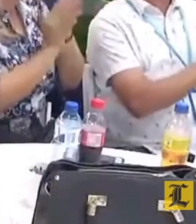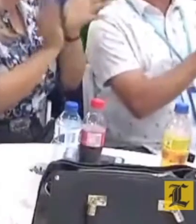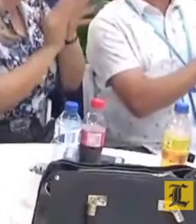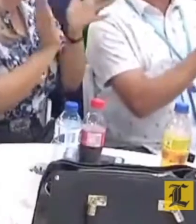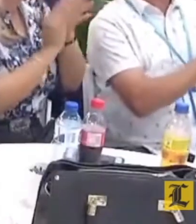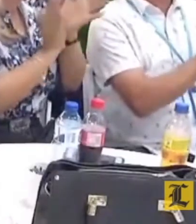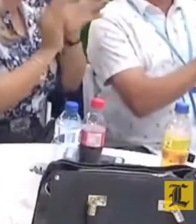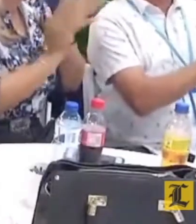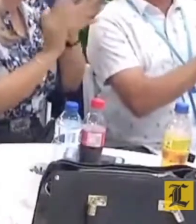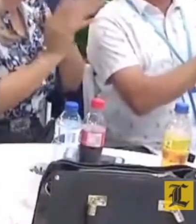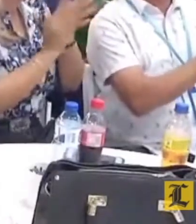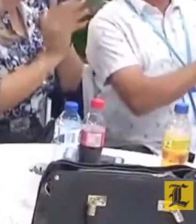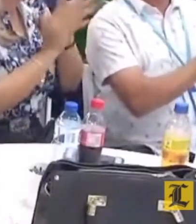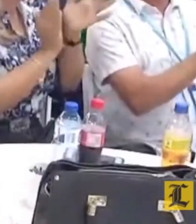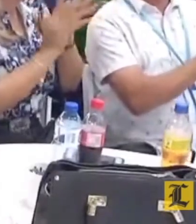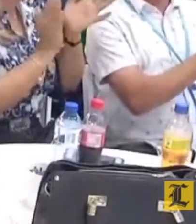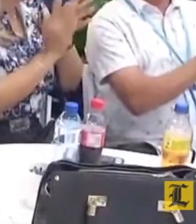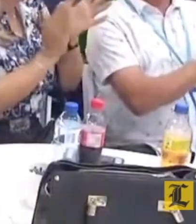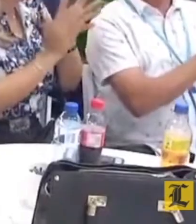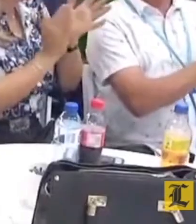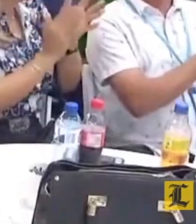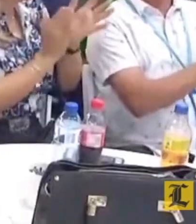Eso es lo importante.